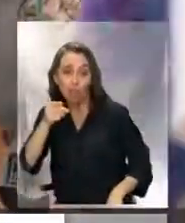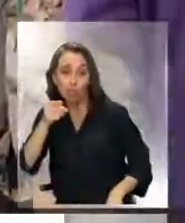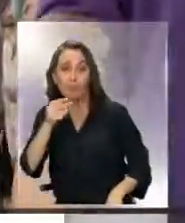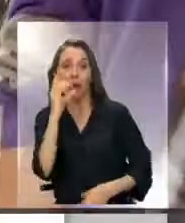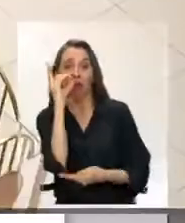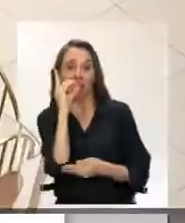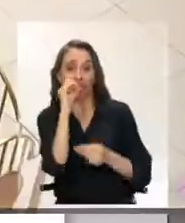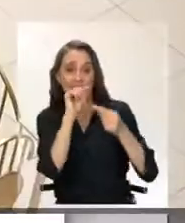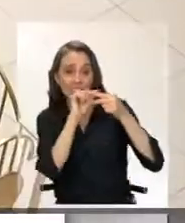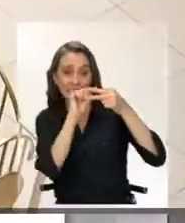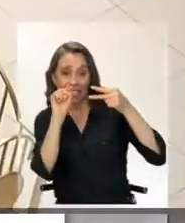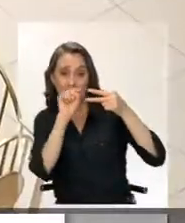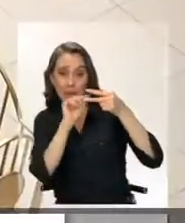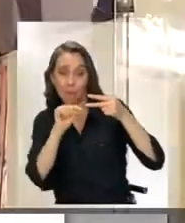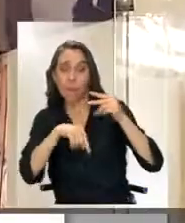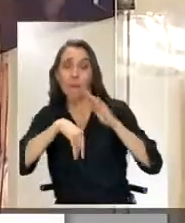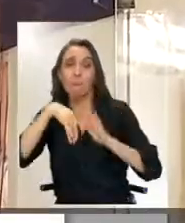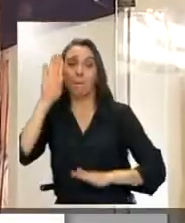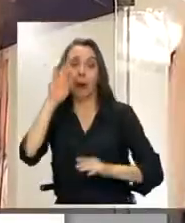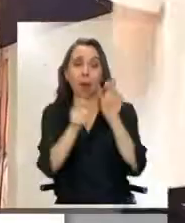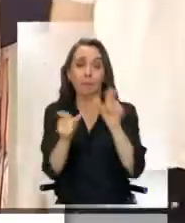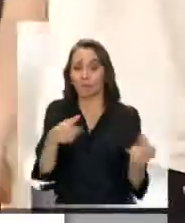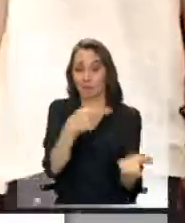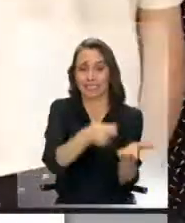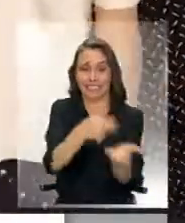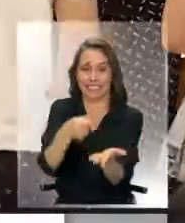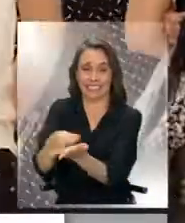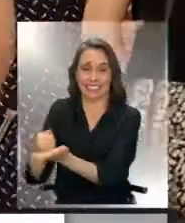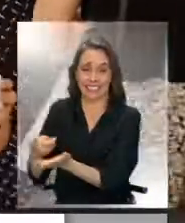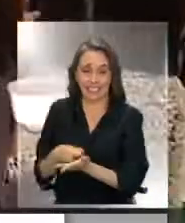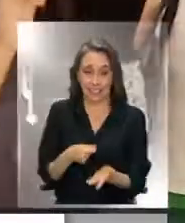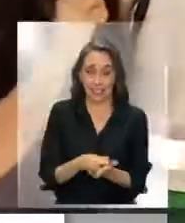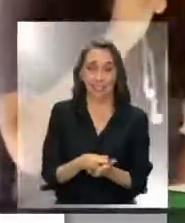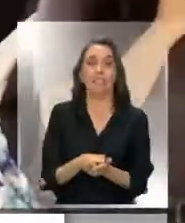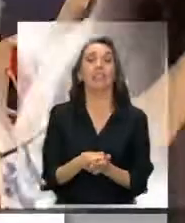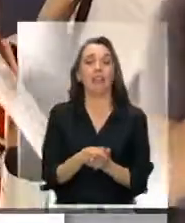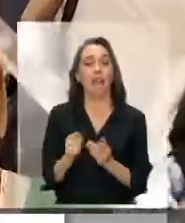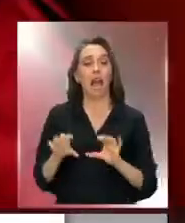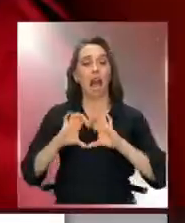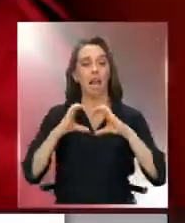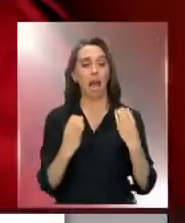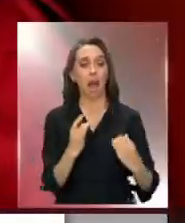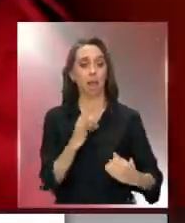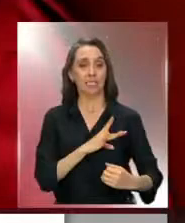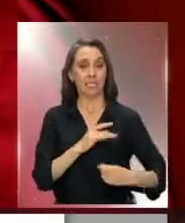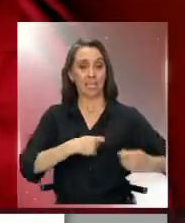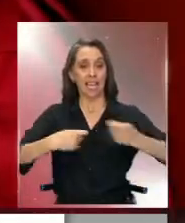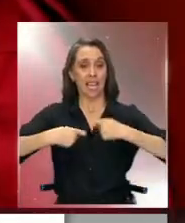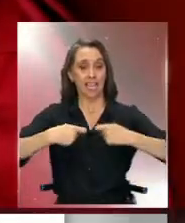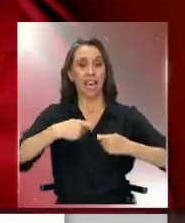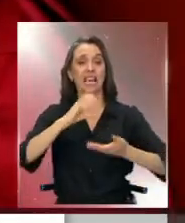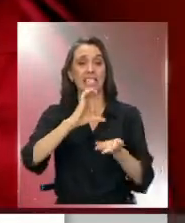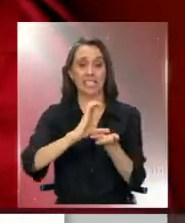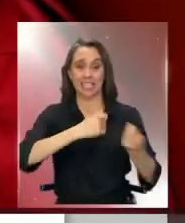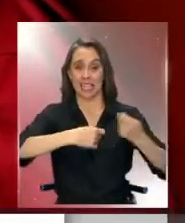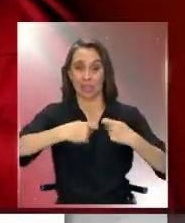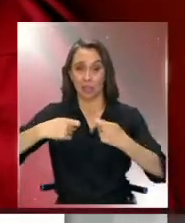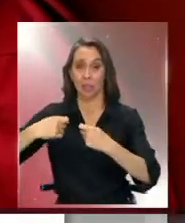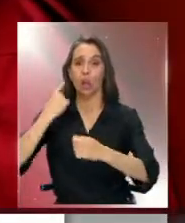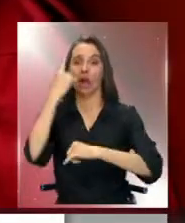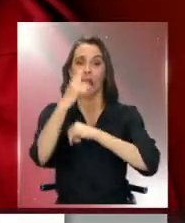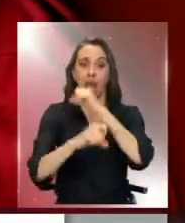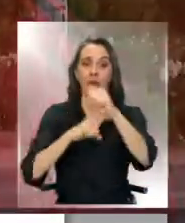se produce la más alta demanda de los consumidores. De ahí que la Cámara Chilena de Centros Comerciales, año a año, se adapta a